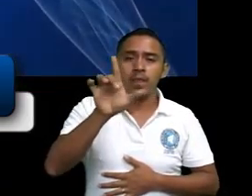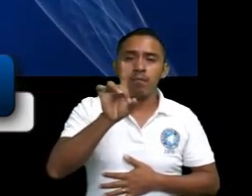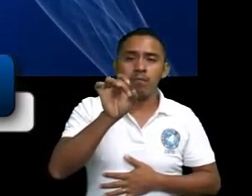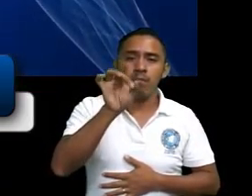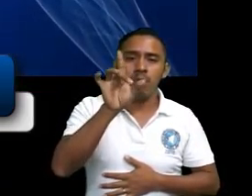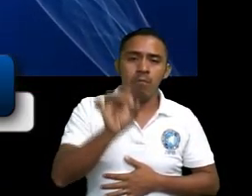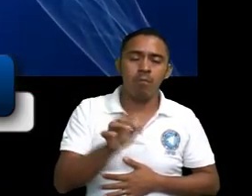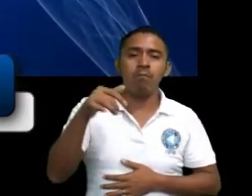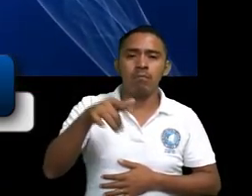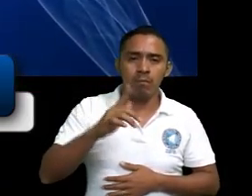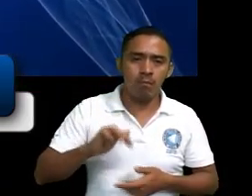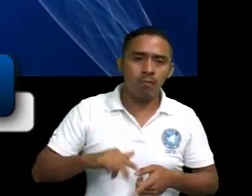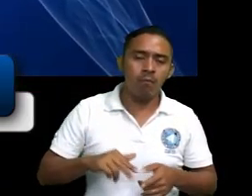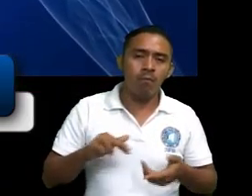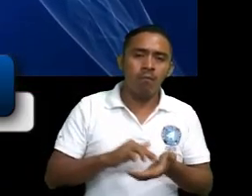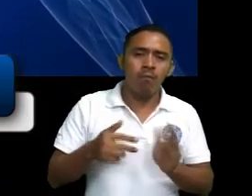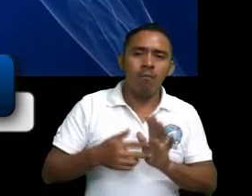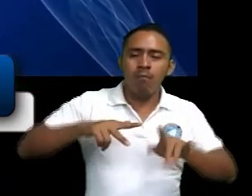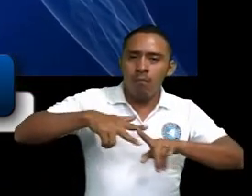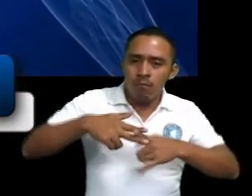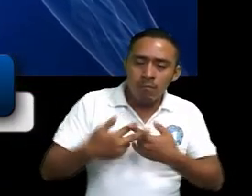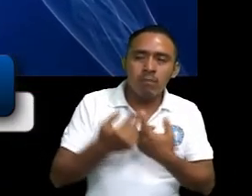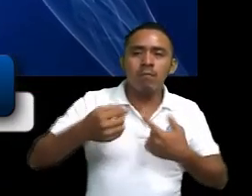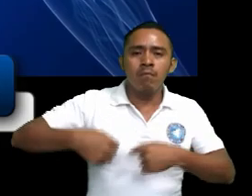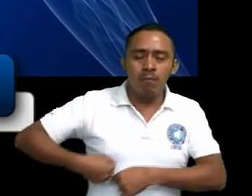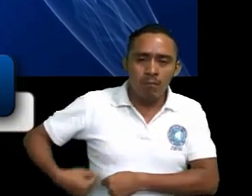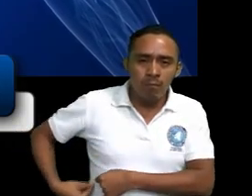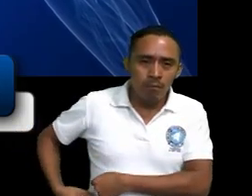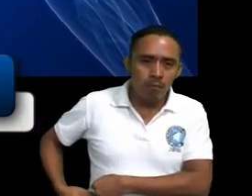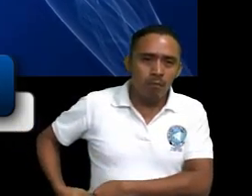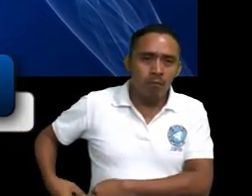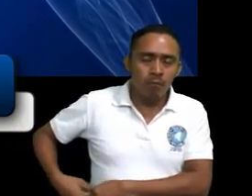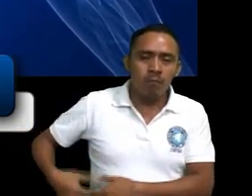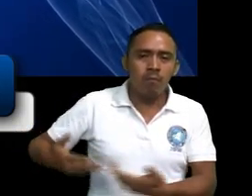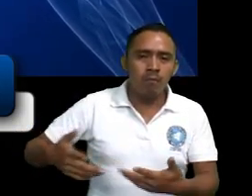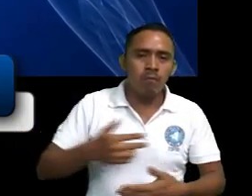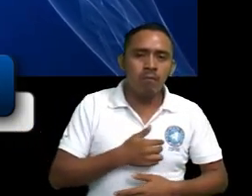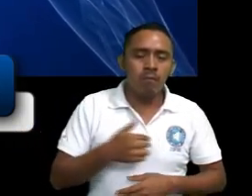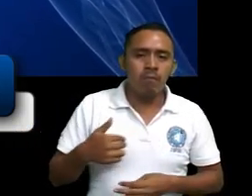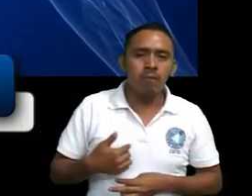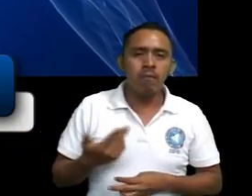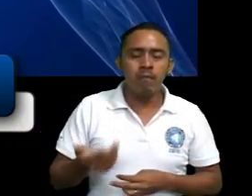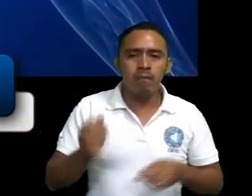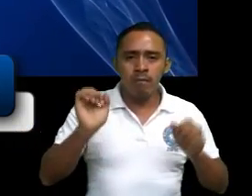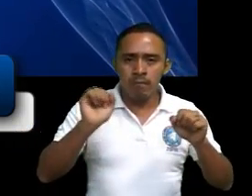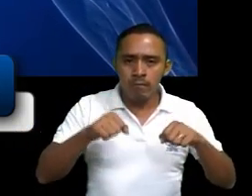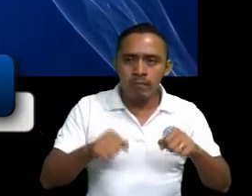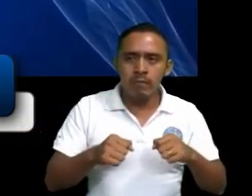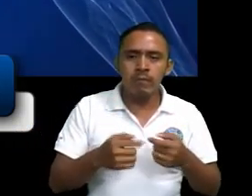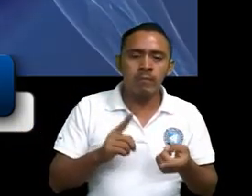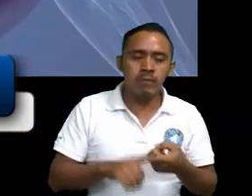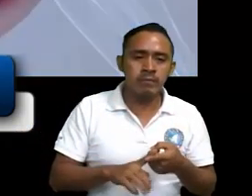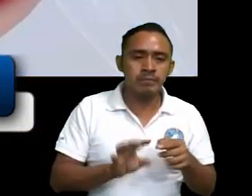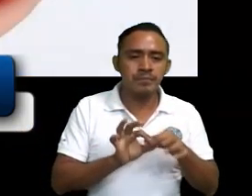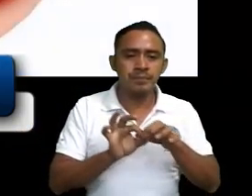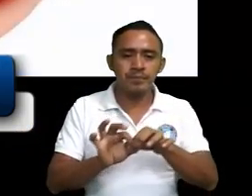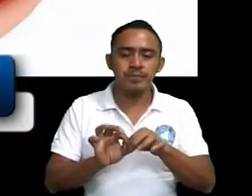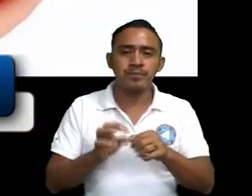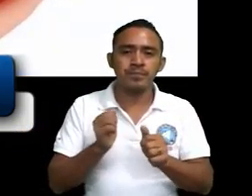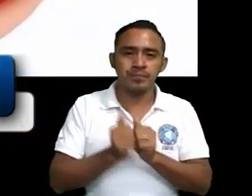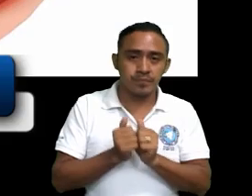es la presencia de cálculos microscópicos que ellos pueden migrar fácilmente con la bilis y provocar una de